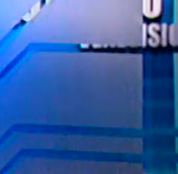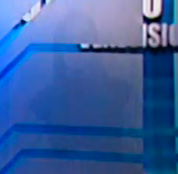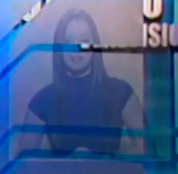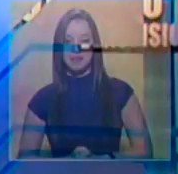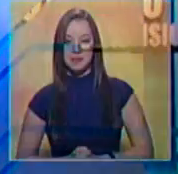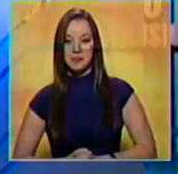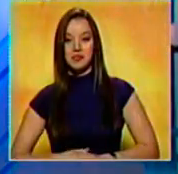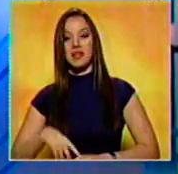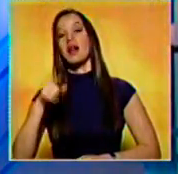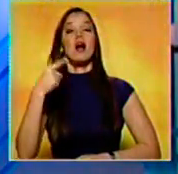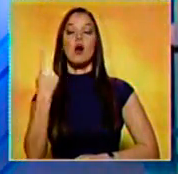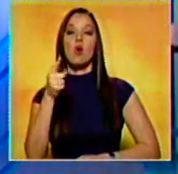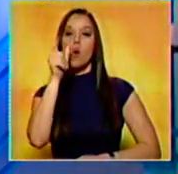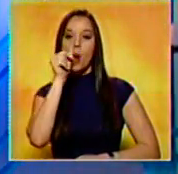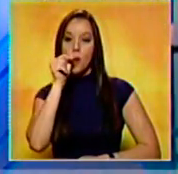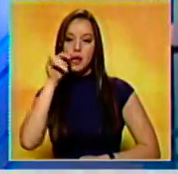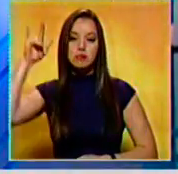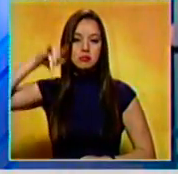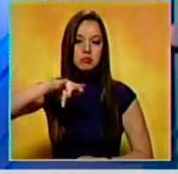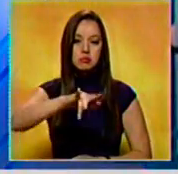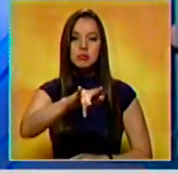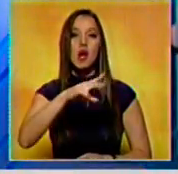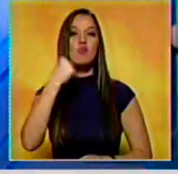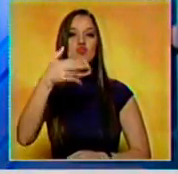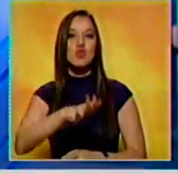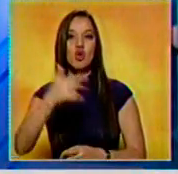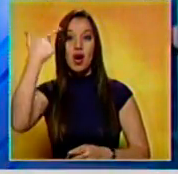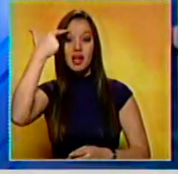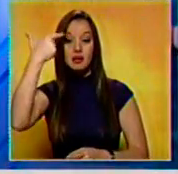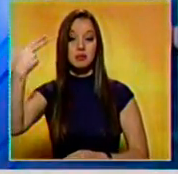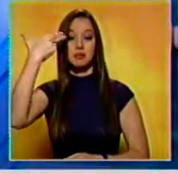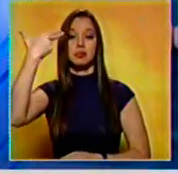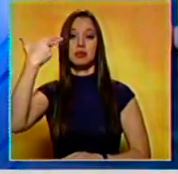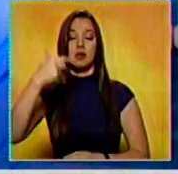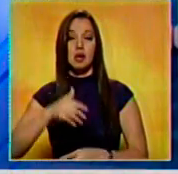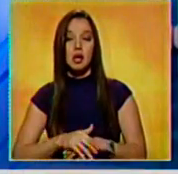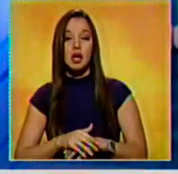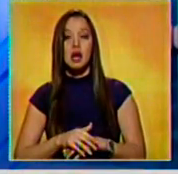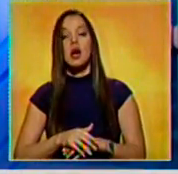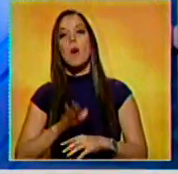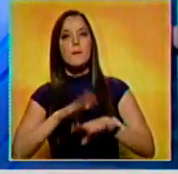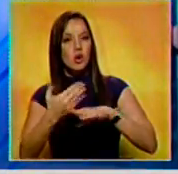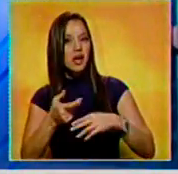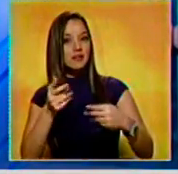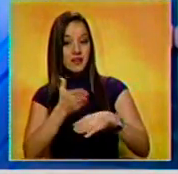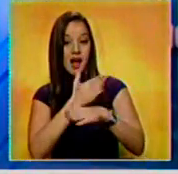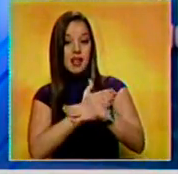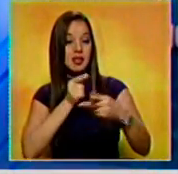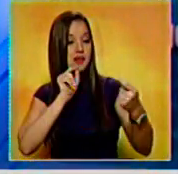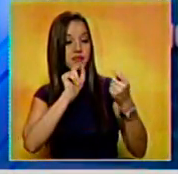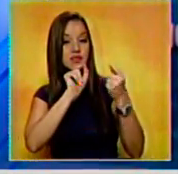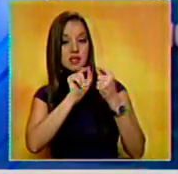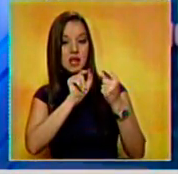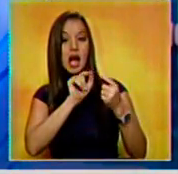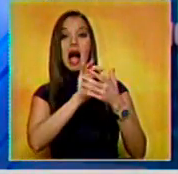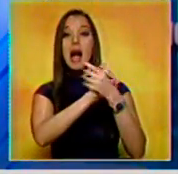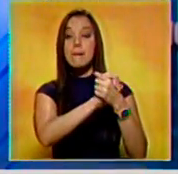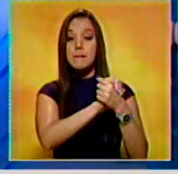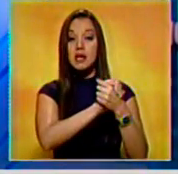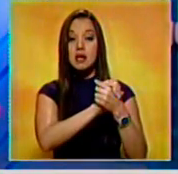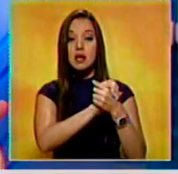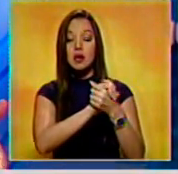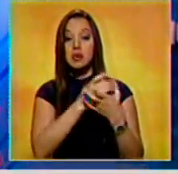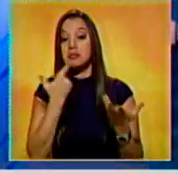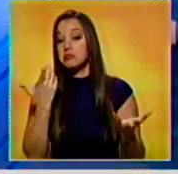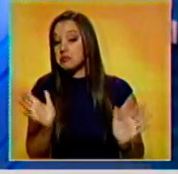Seguimos, amigos. Un piloto comercial murió de un disparo en la cara luego de sostener una discusión con un amigo. Habría que poner